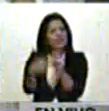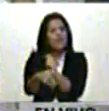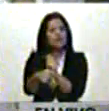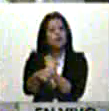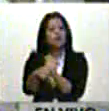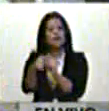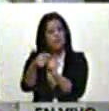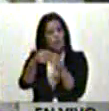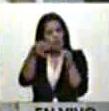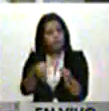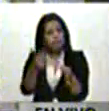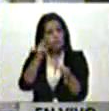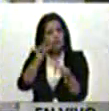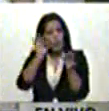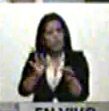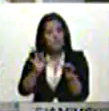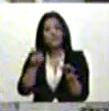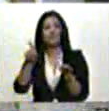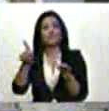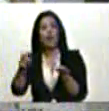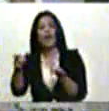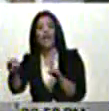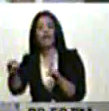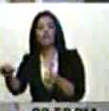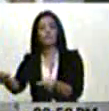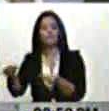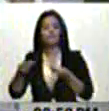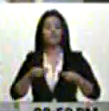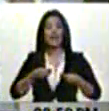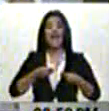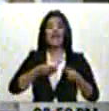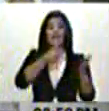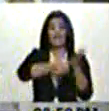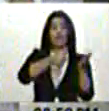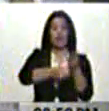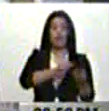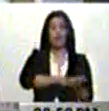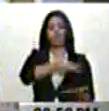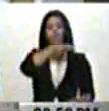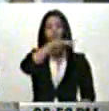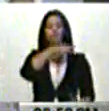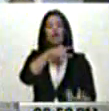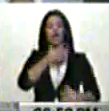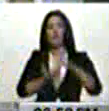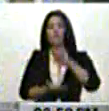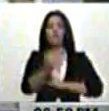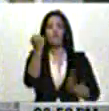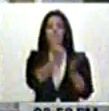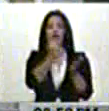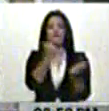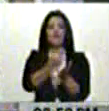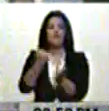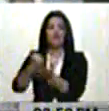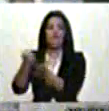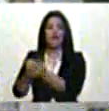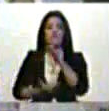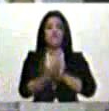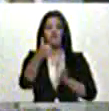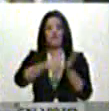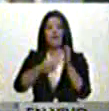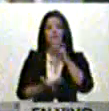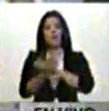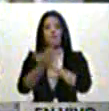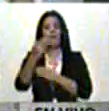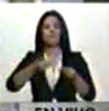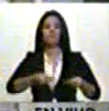facturaban posteriormente con el cúmulo de cédulas laminadas que tenían bajo su poder esta red de corrupción.